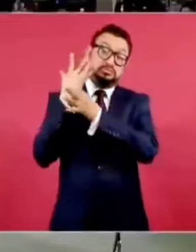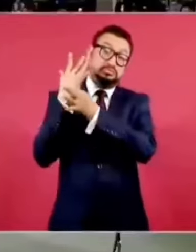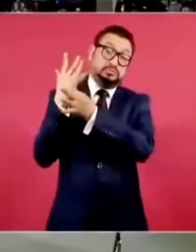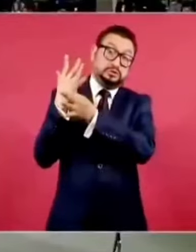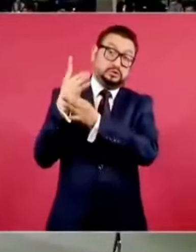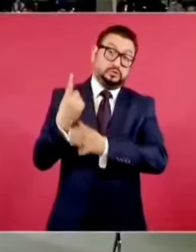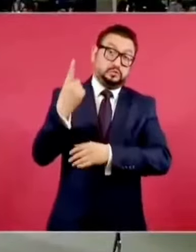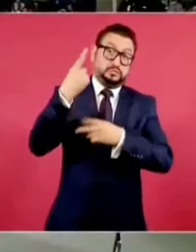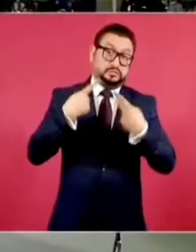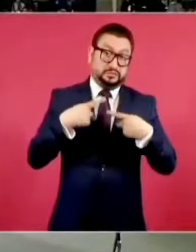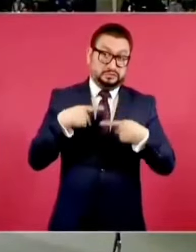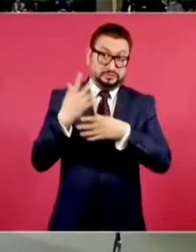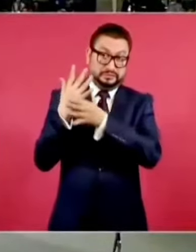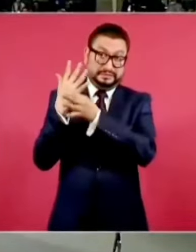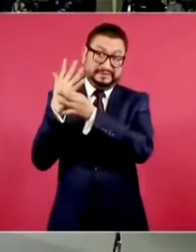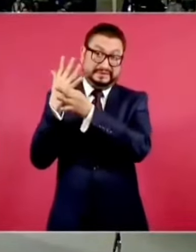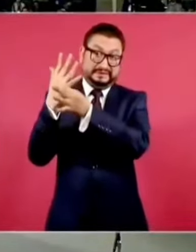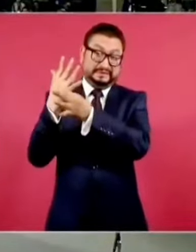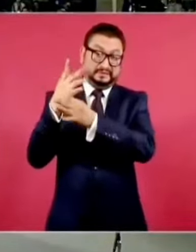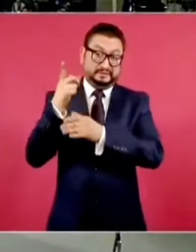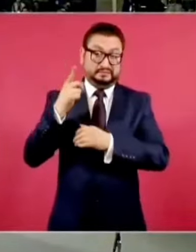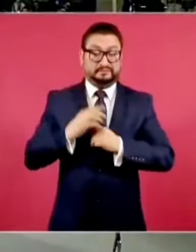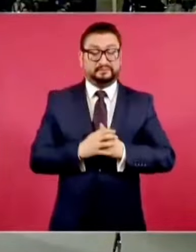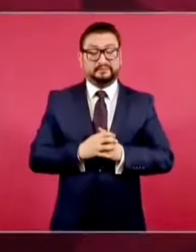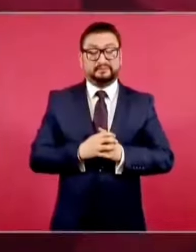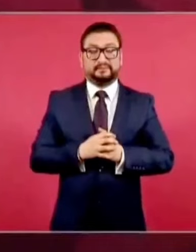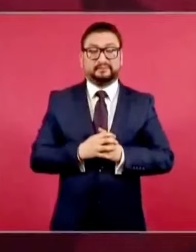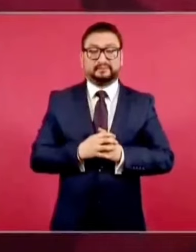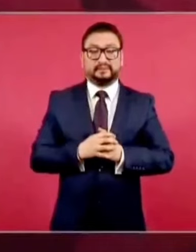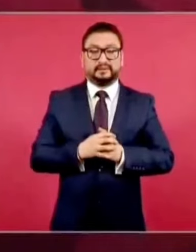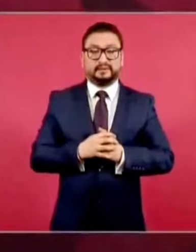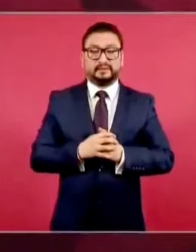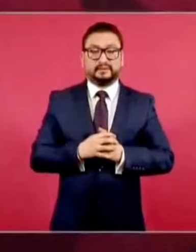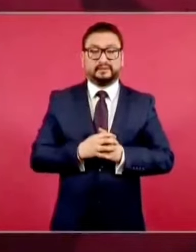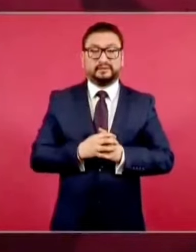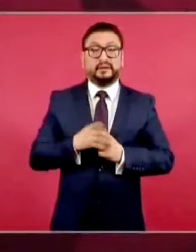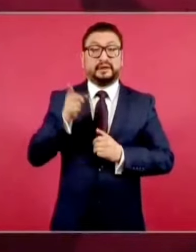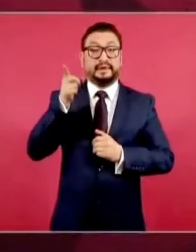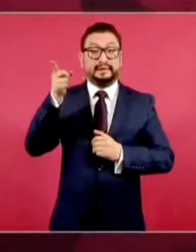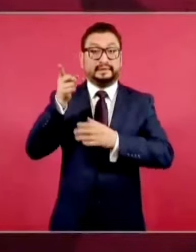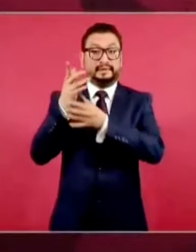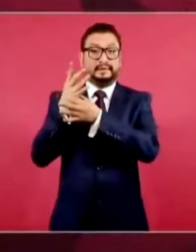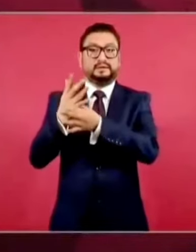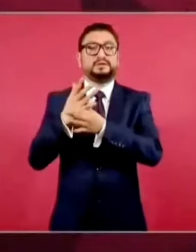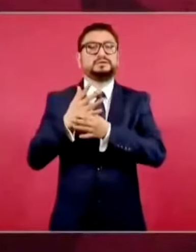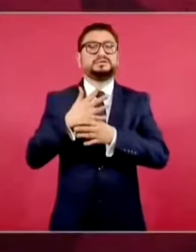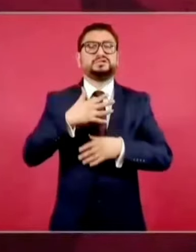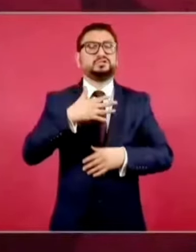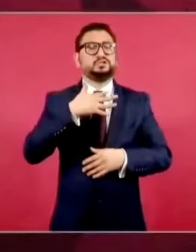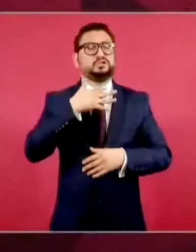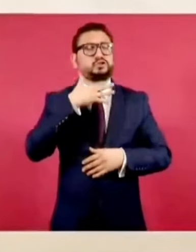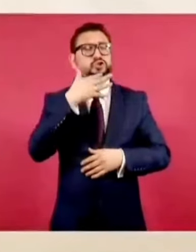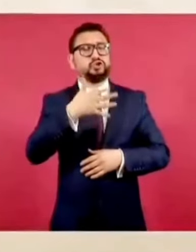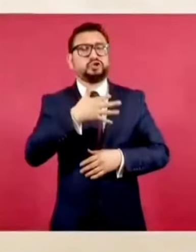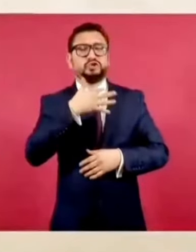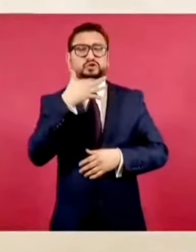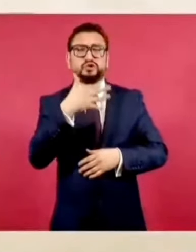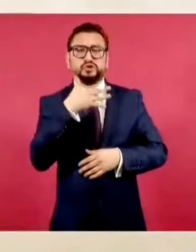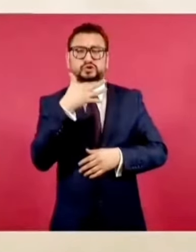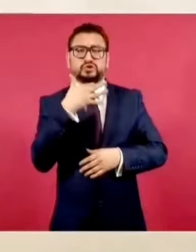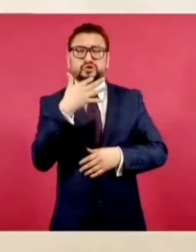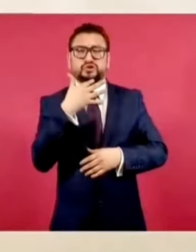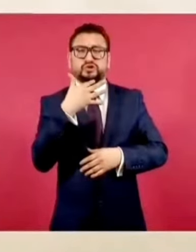decir una eminencia no que la corrupción